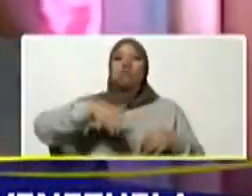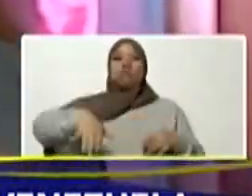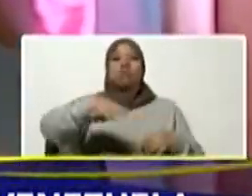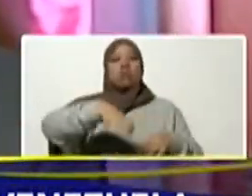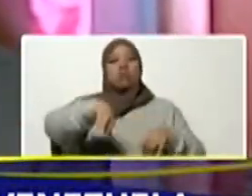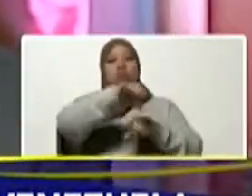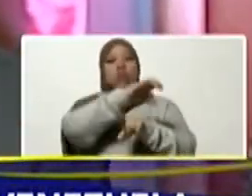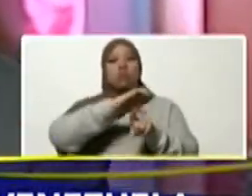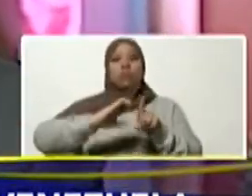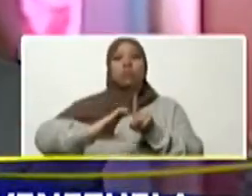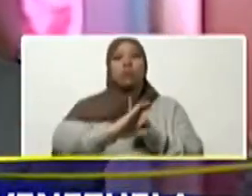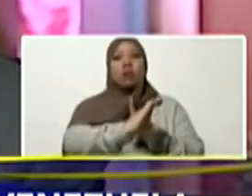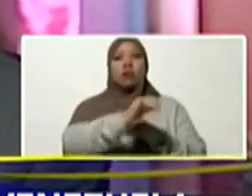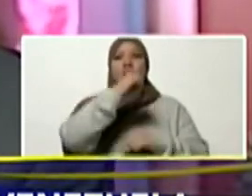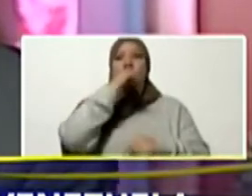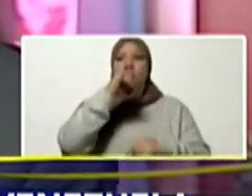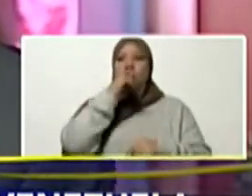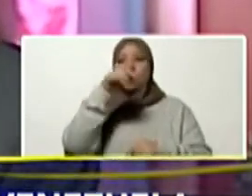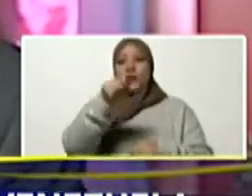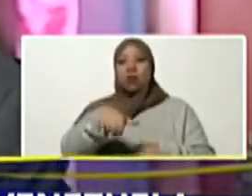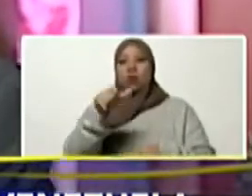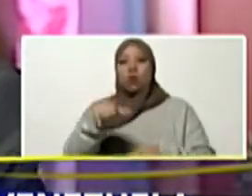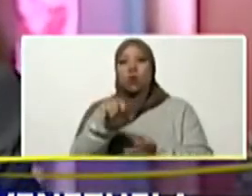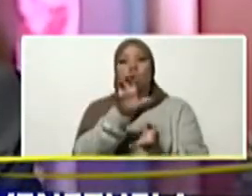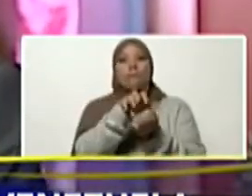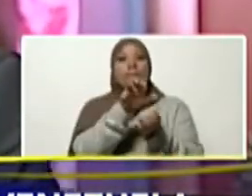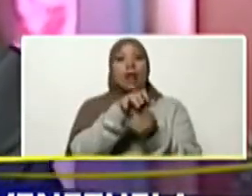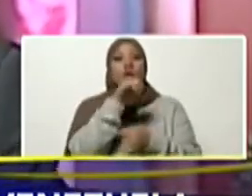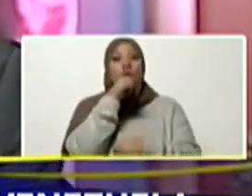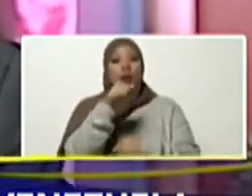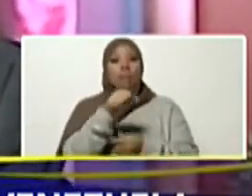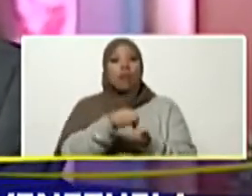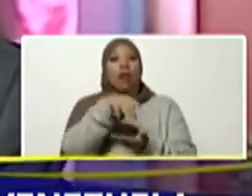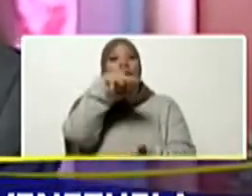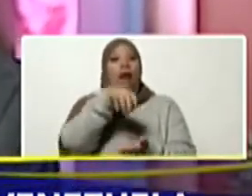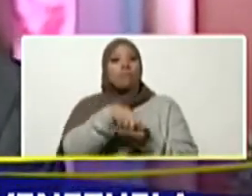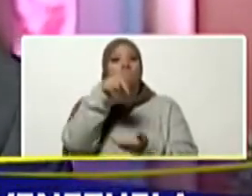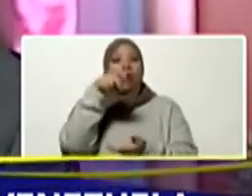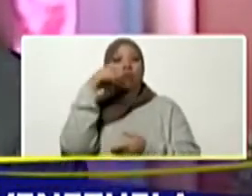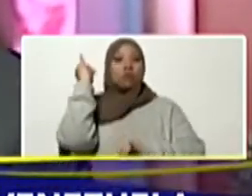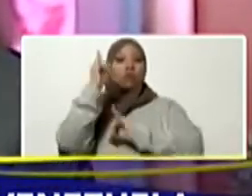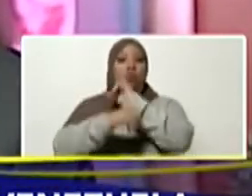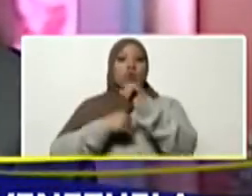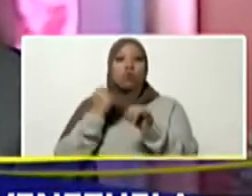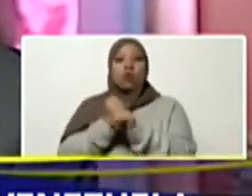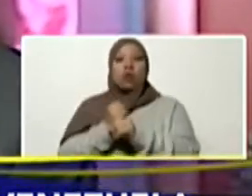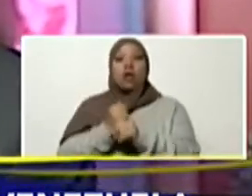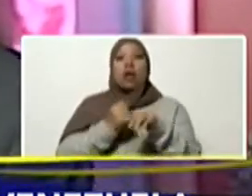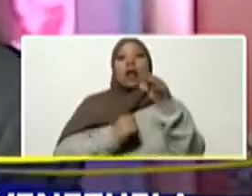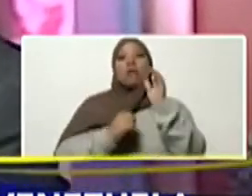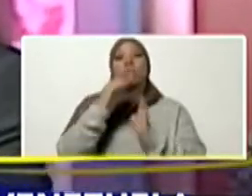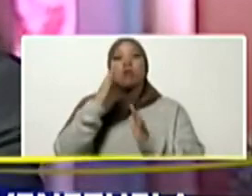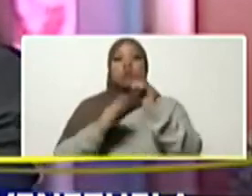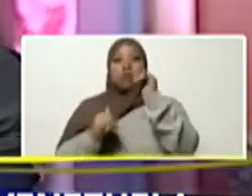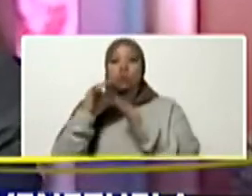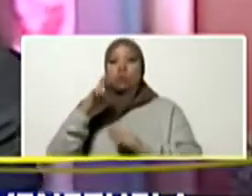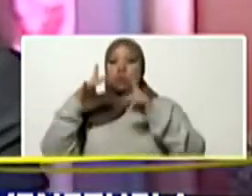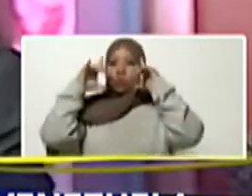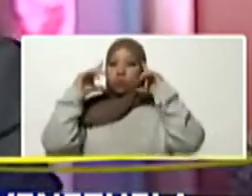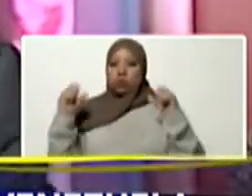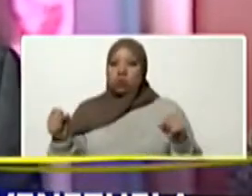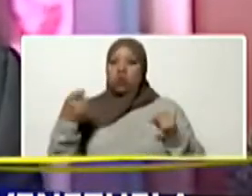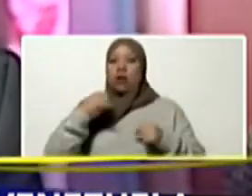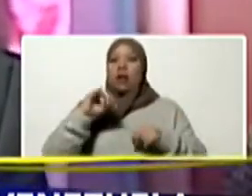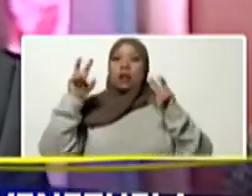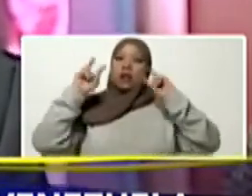con sus editoriales El Perro y la Rana, Monte Ávila Editores Latinoamericana, Biblioteca Ayacucho, tenemos 300